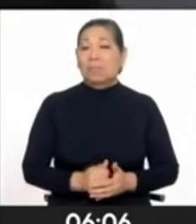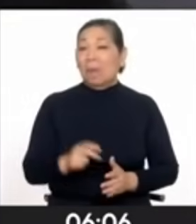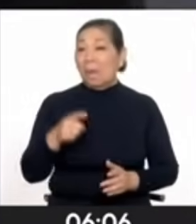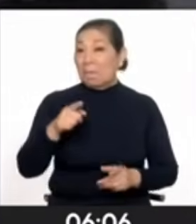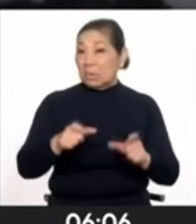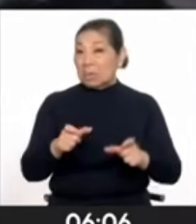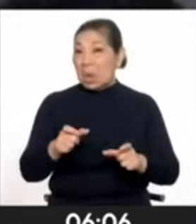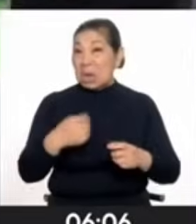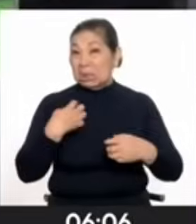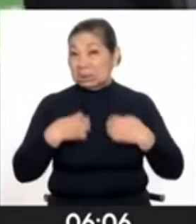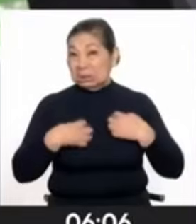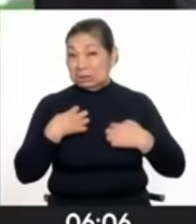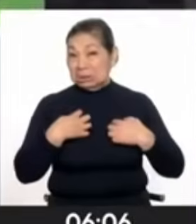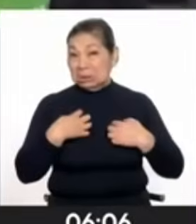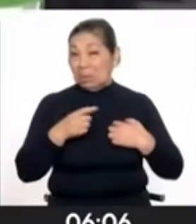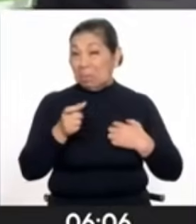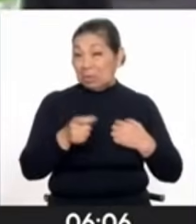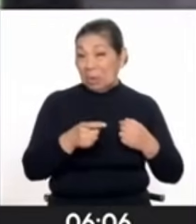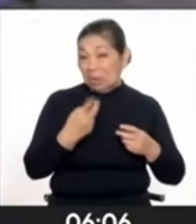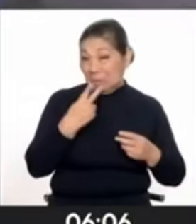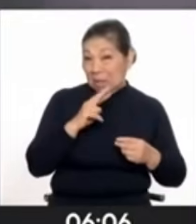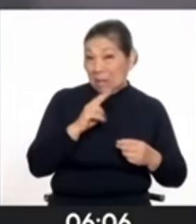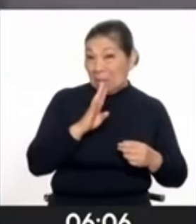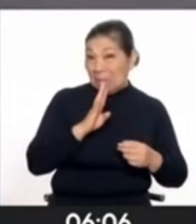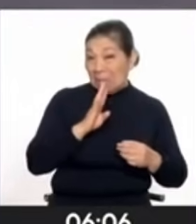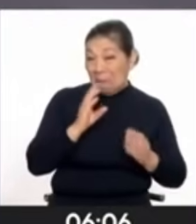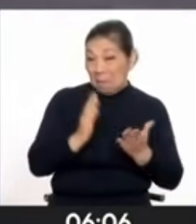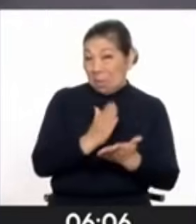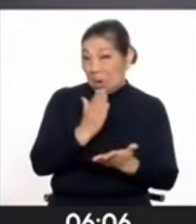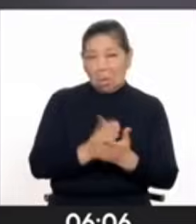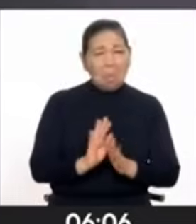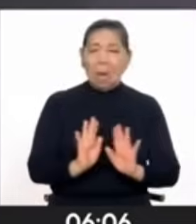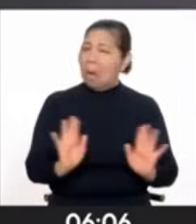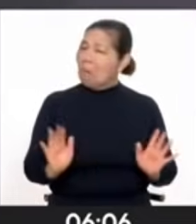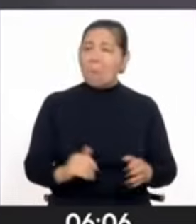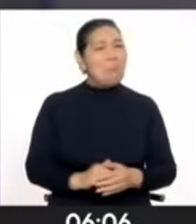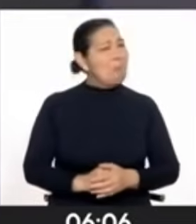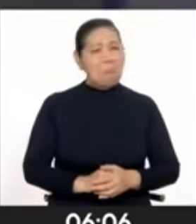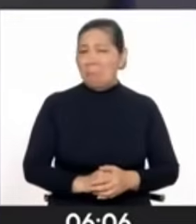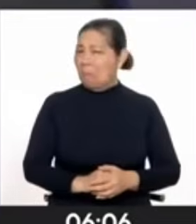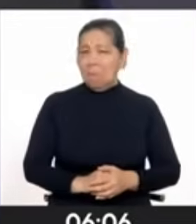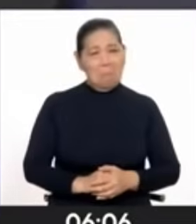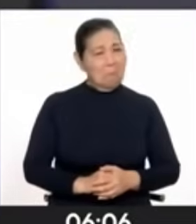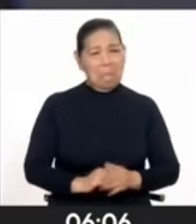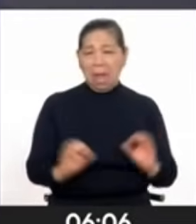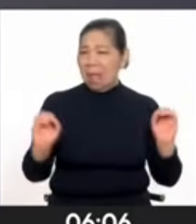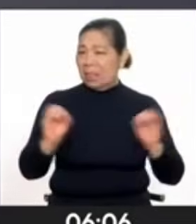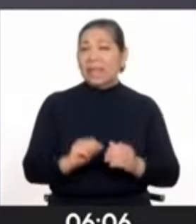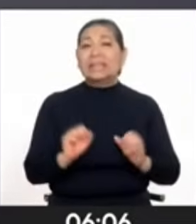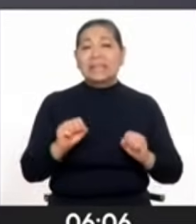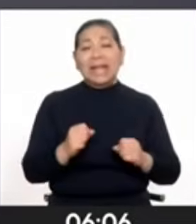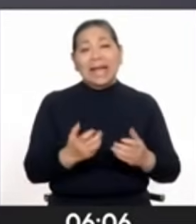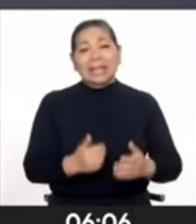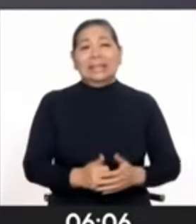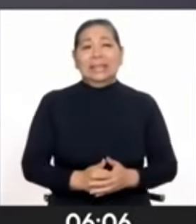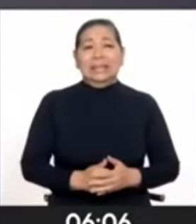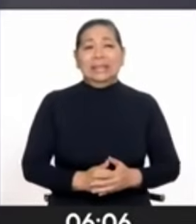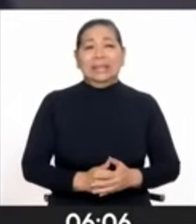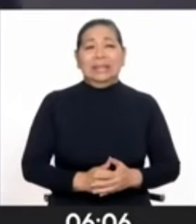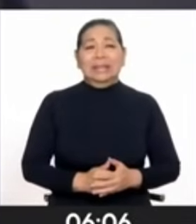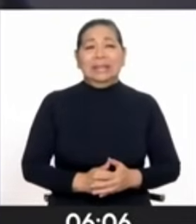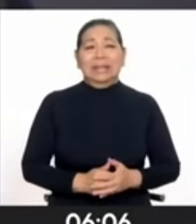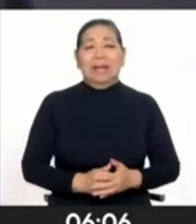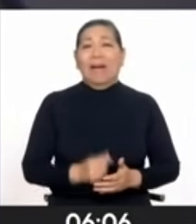negativa por parte de los encargados de estos negocios? ¿Ha habido conflictos? No, en realidad no. Sí, en algún momento algo